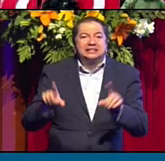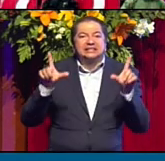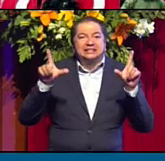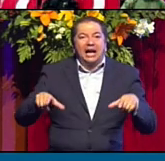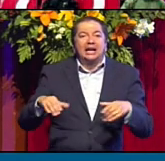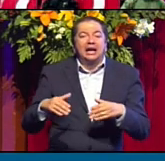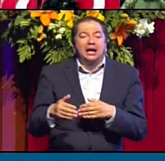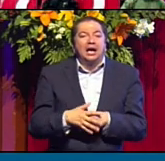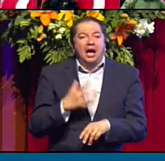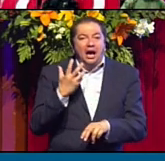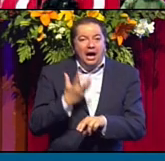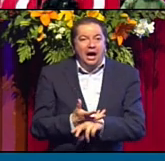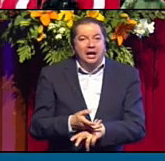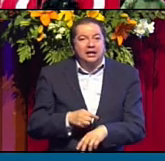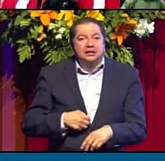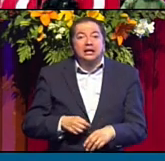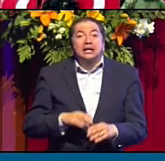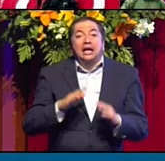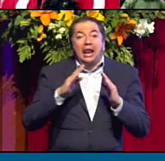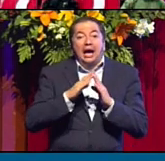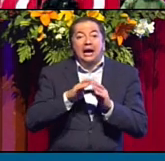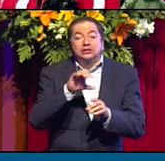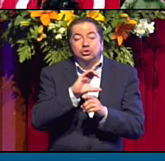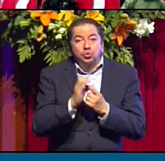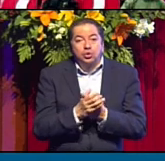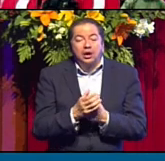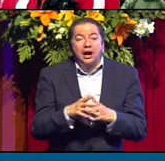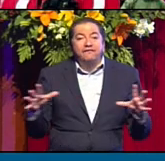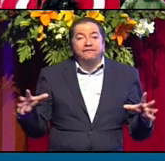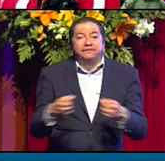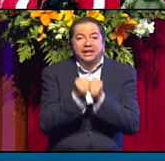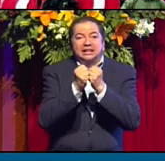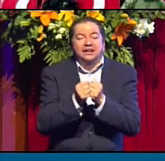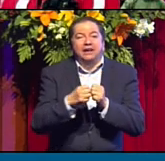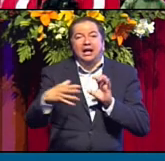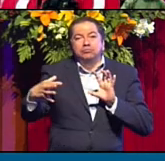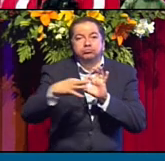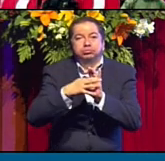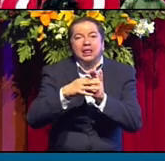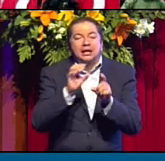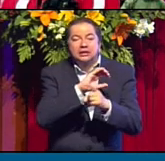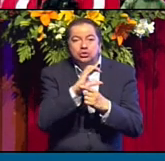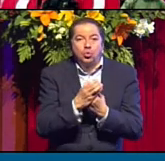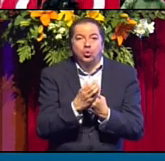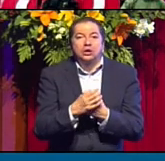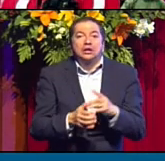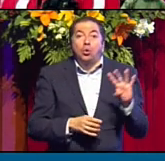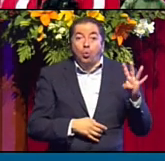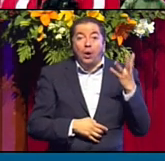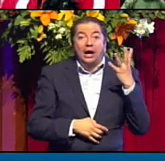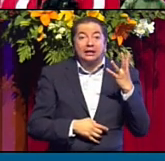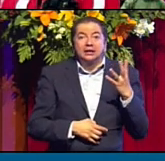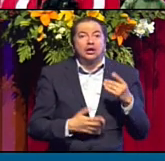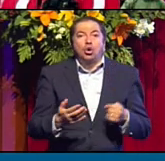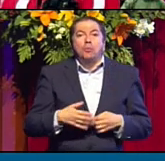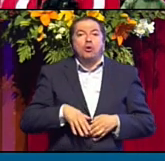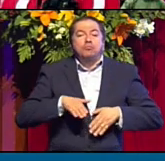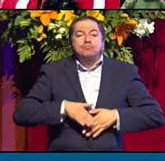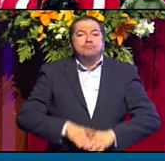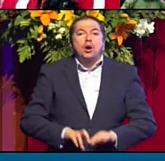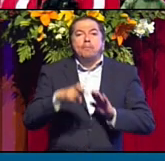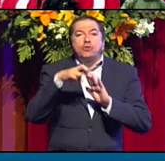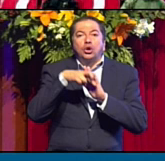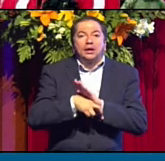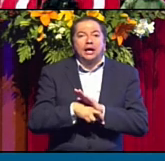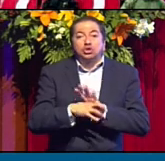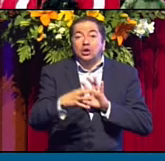aquí en la Casa de la Cultura. Hicimos el Festival de Enlace Cultural, el cuarto, que nace de este proyecto Enlace que hace